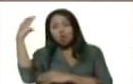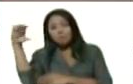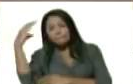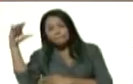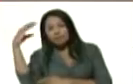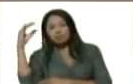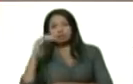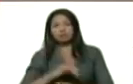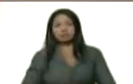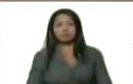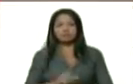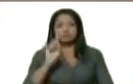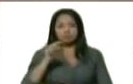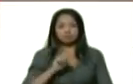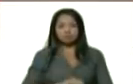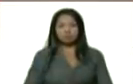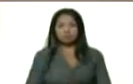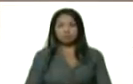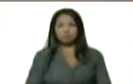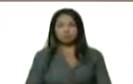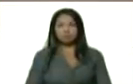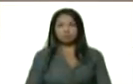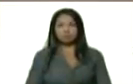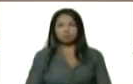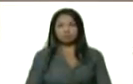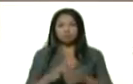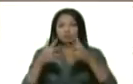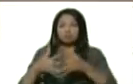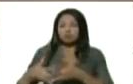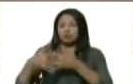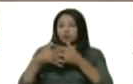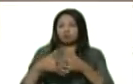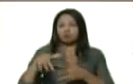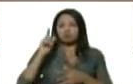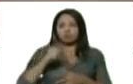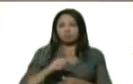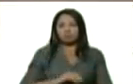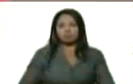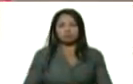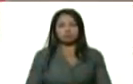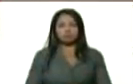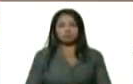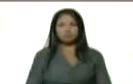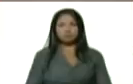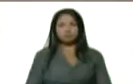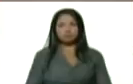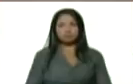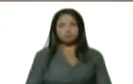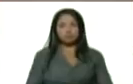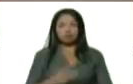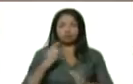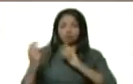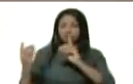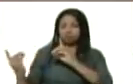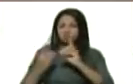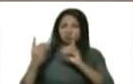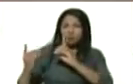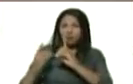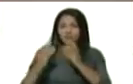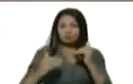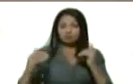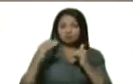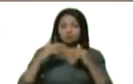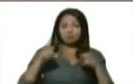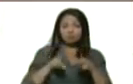colombianos también bastante, y de Estados Unidos. Ahí está el debate del papel de la Major